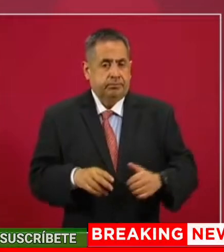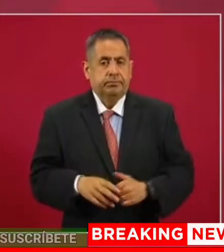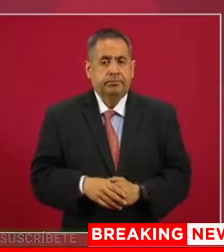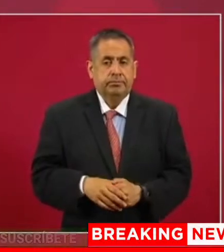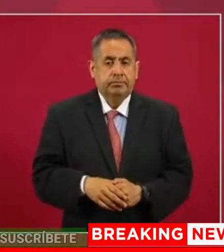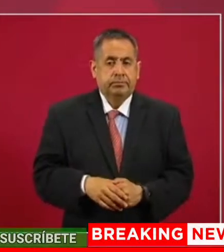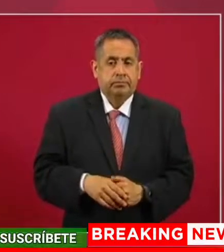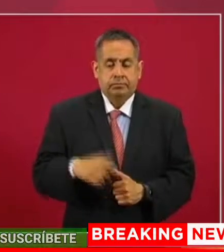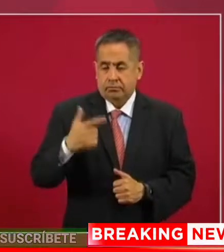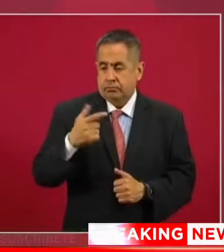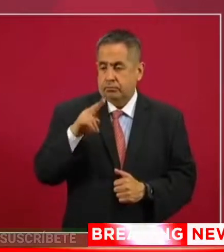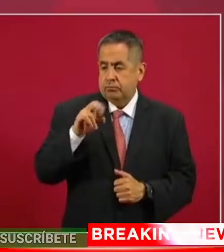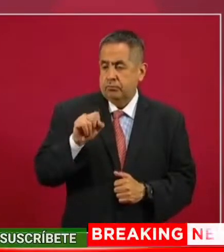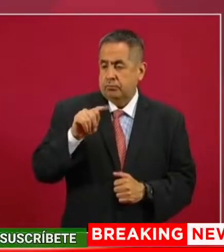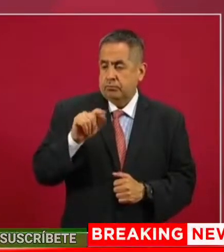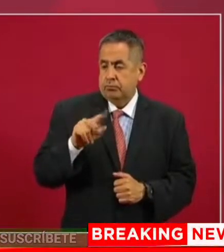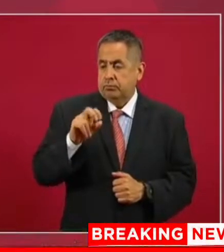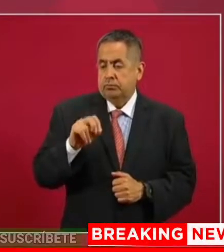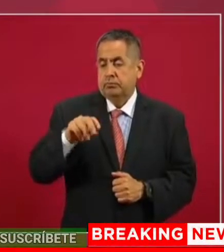Gustavo Madero,